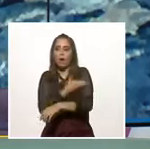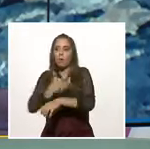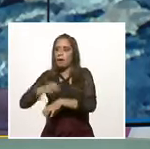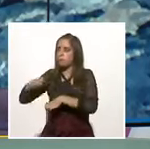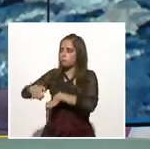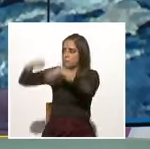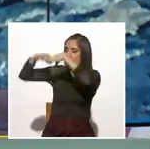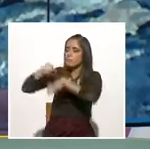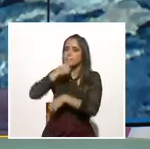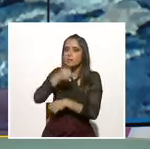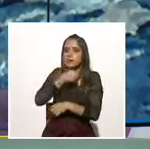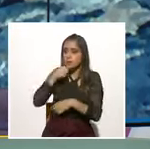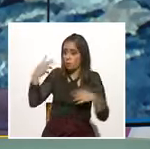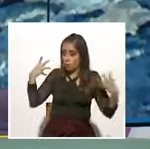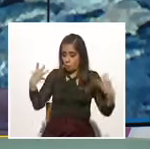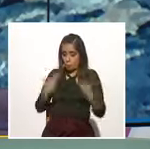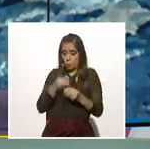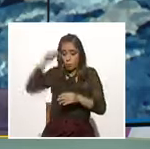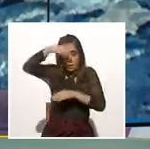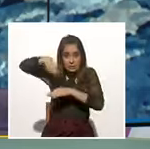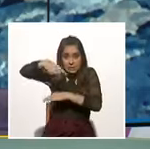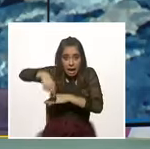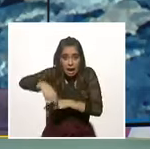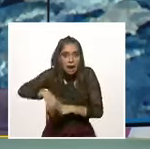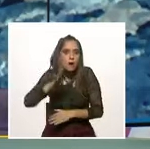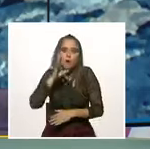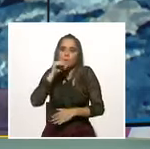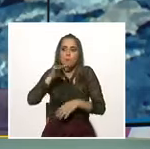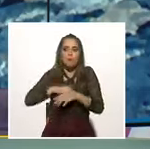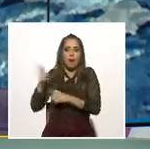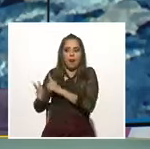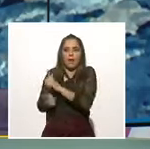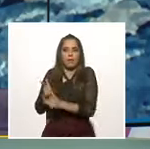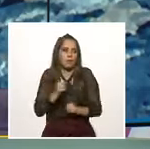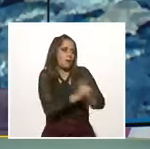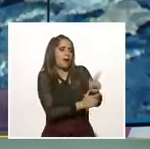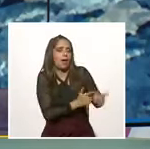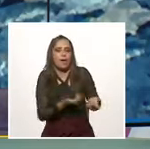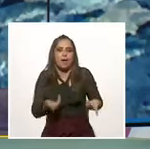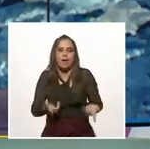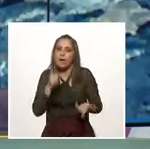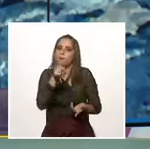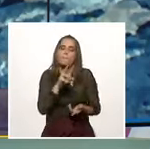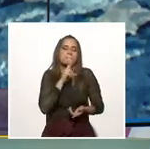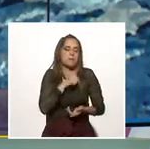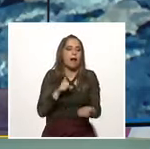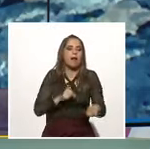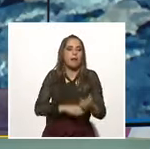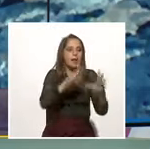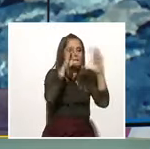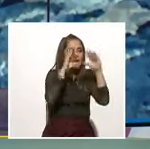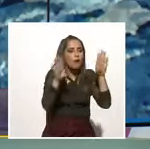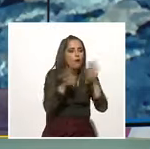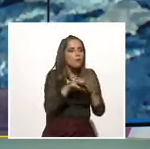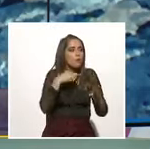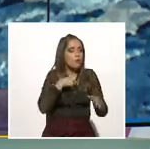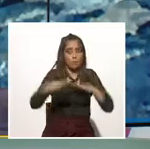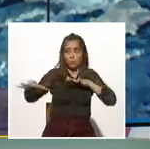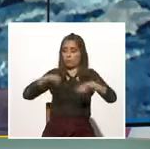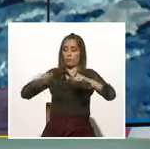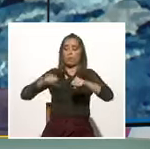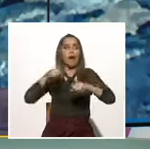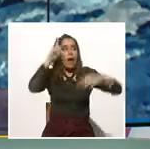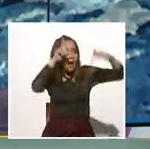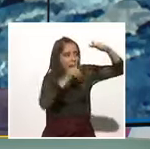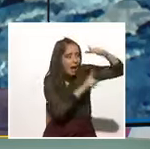en las escaleras su riesgo sea mucho mayor. Por ello es que se involucren a tener la capacitación de cómo saber actuar. Entonces, por eso hablamos